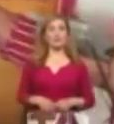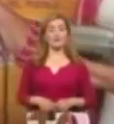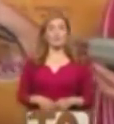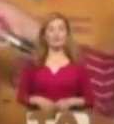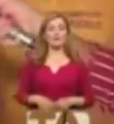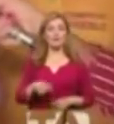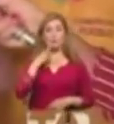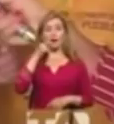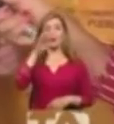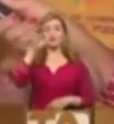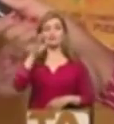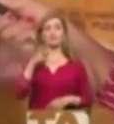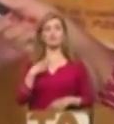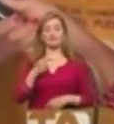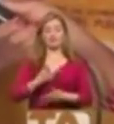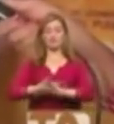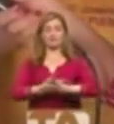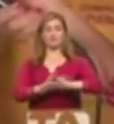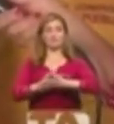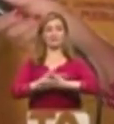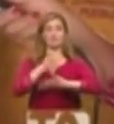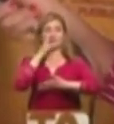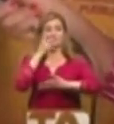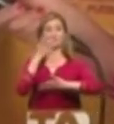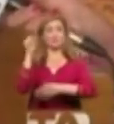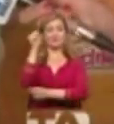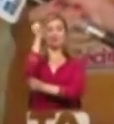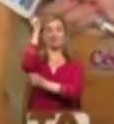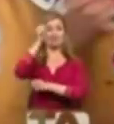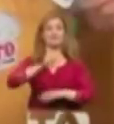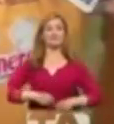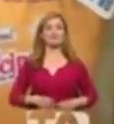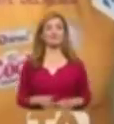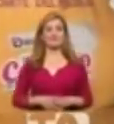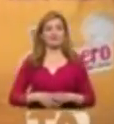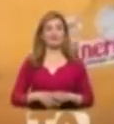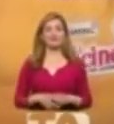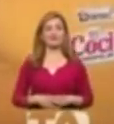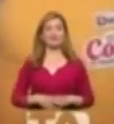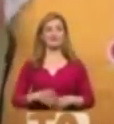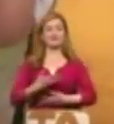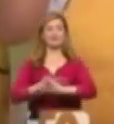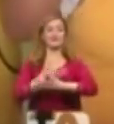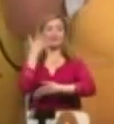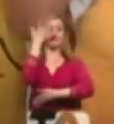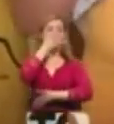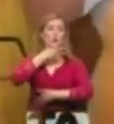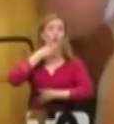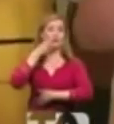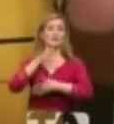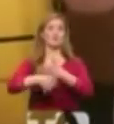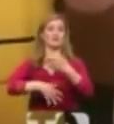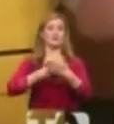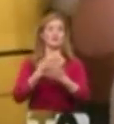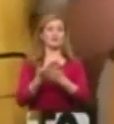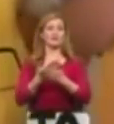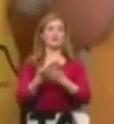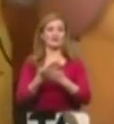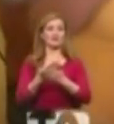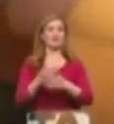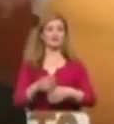aquí, es nuestra guagua que va a ganar, nuestra guagua la más linda.